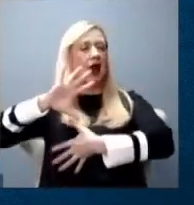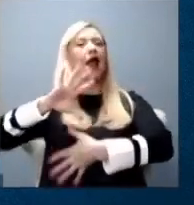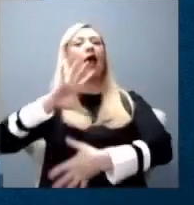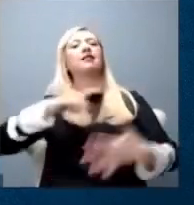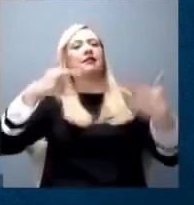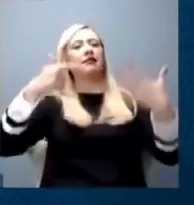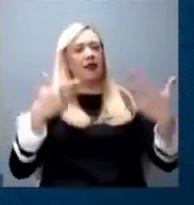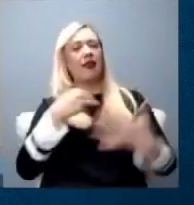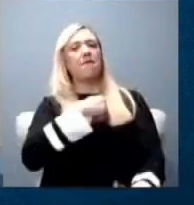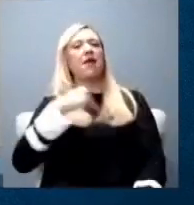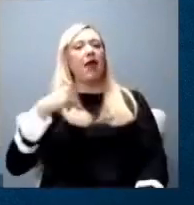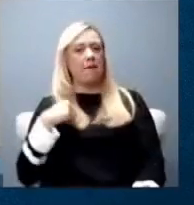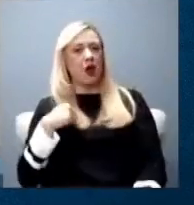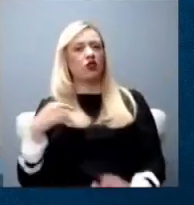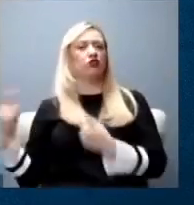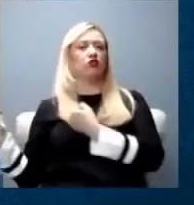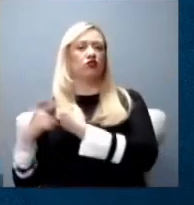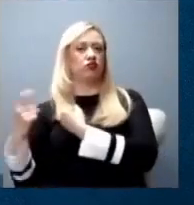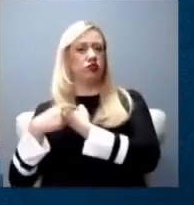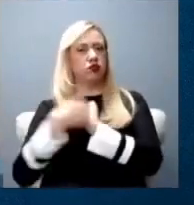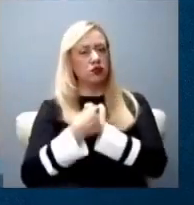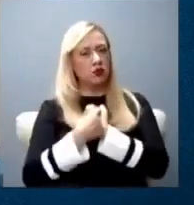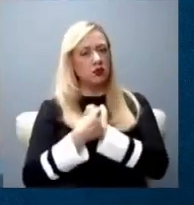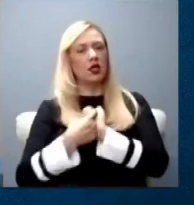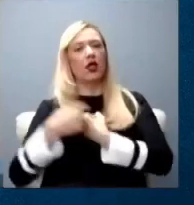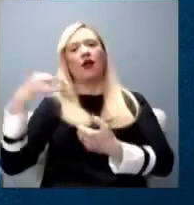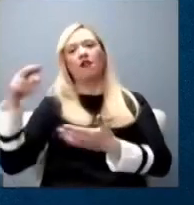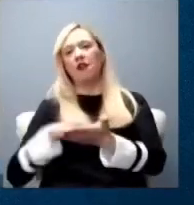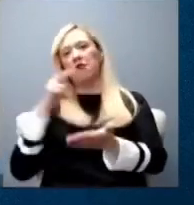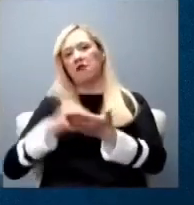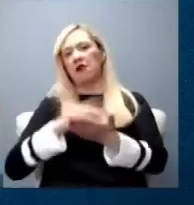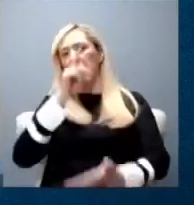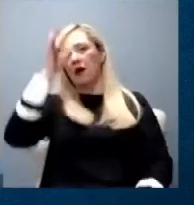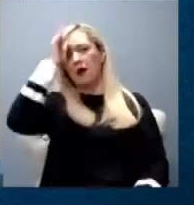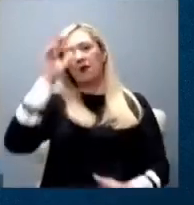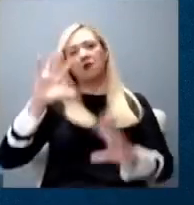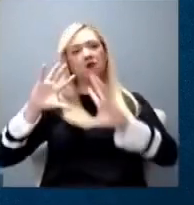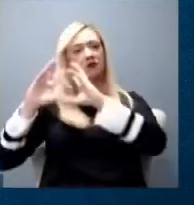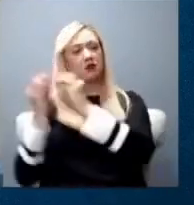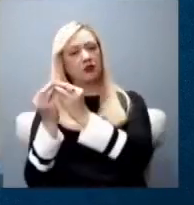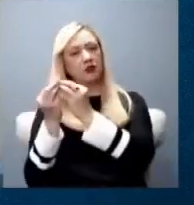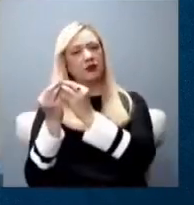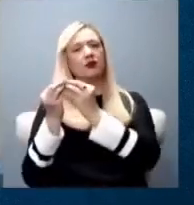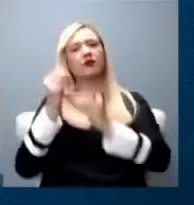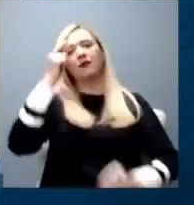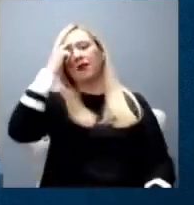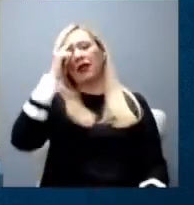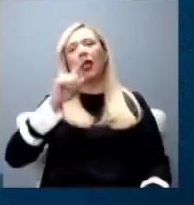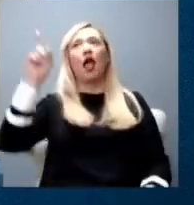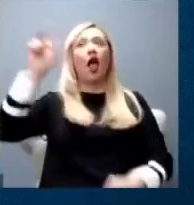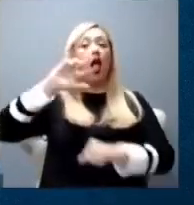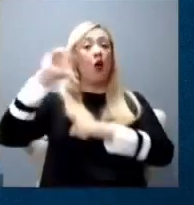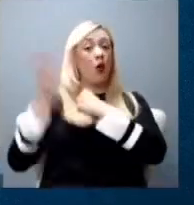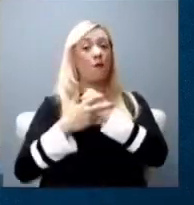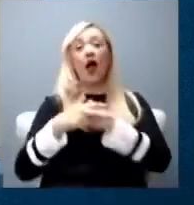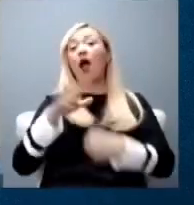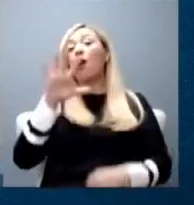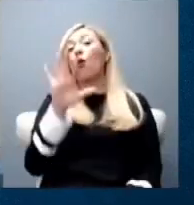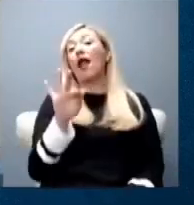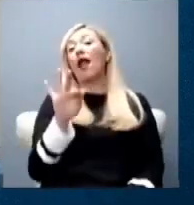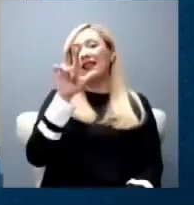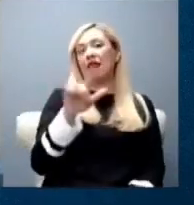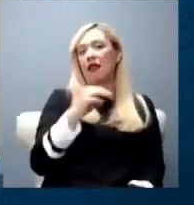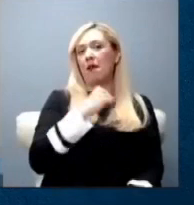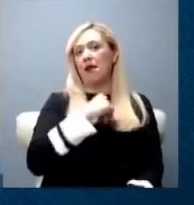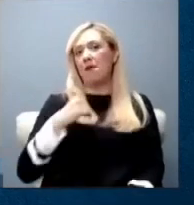ratificaron la competencia de la Corte Interamericana y por supuesto forman parte de la Convención Americana. En el ámbito del sistema europeo son 47 miembros